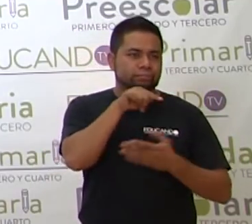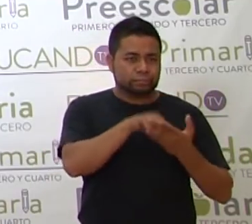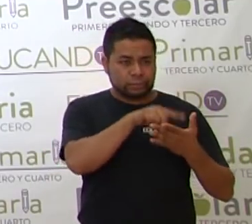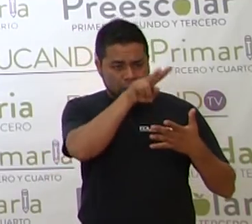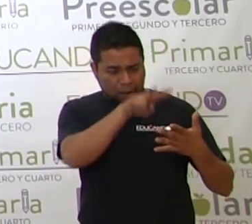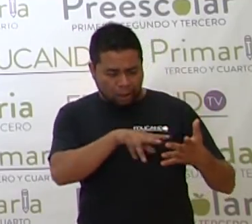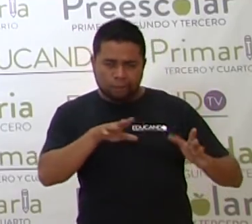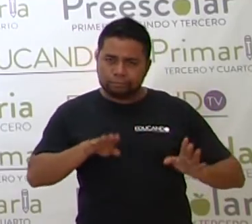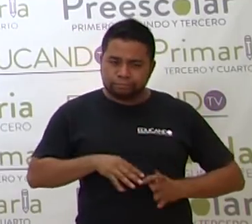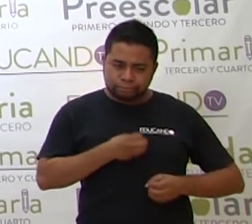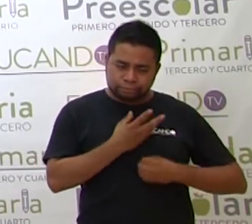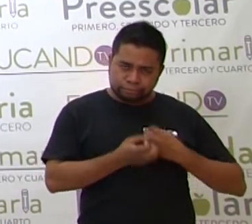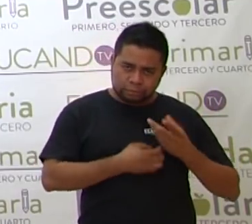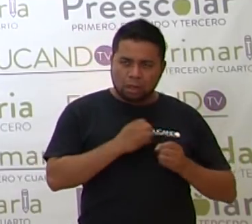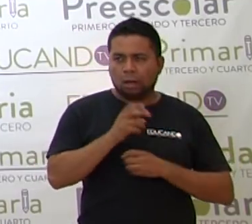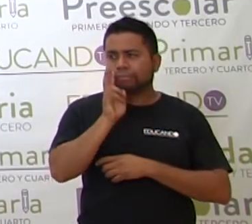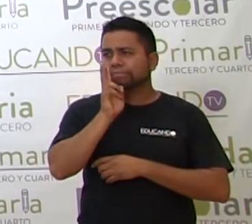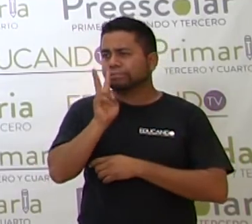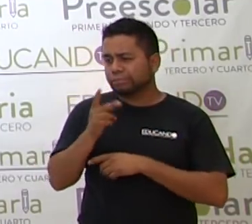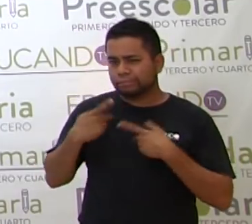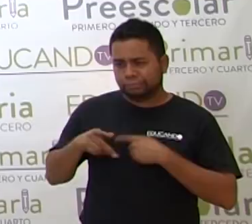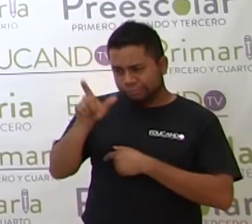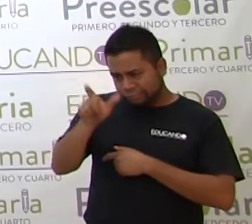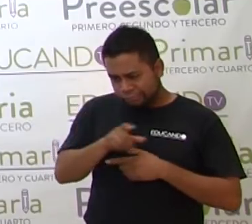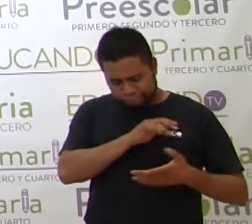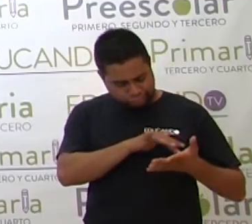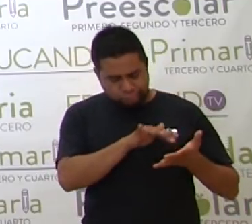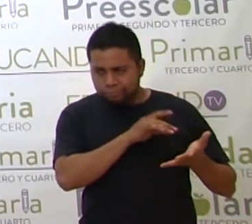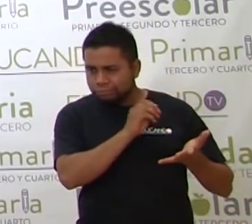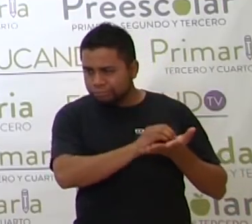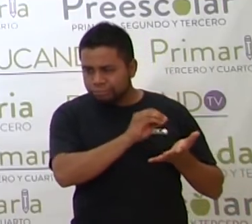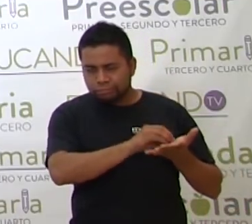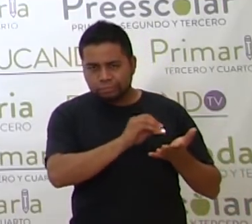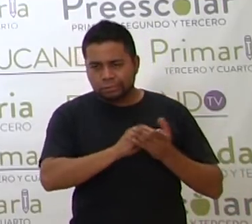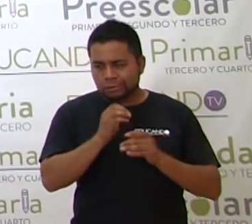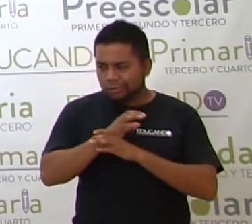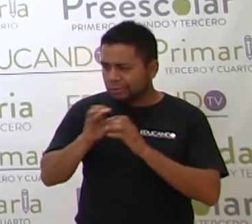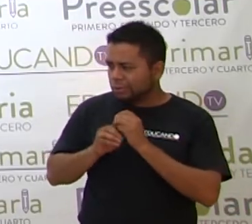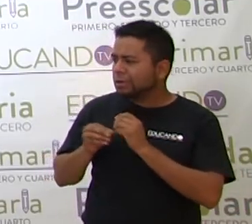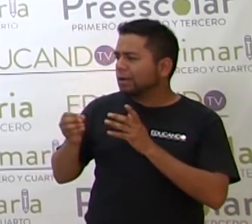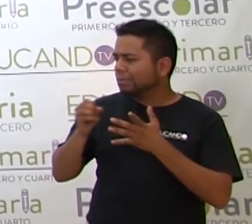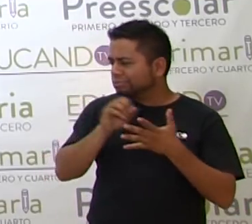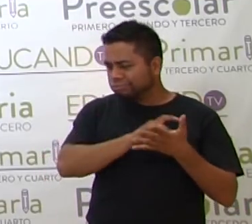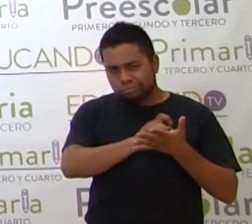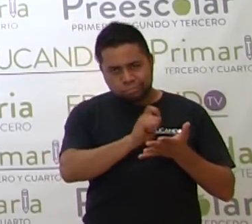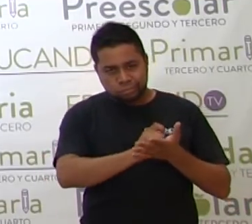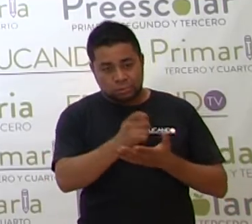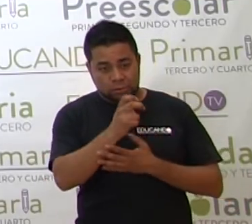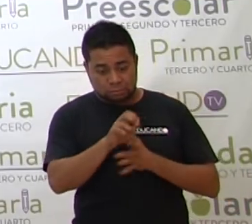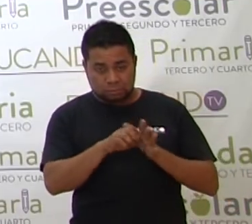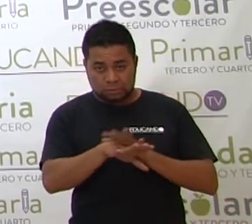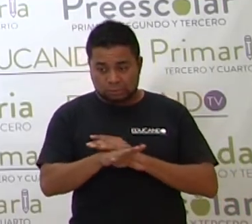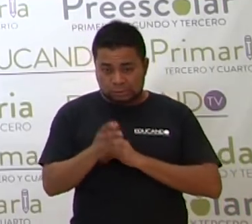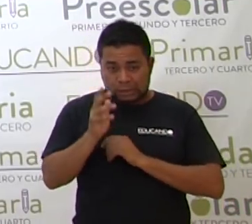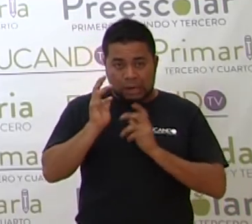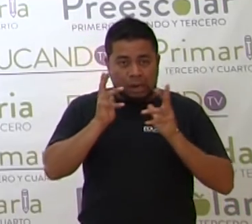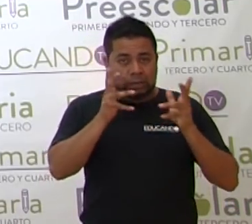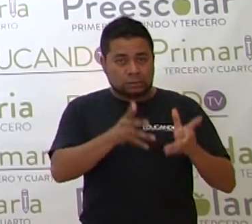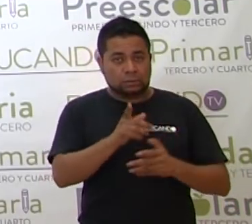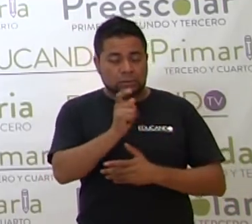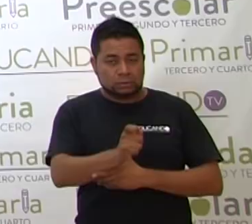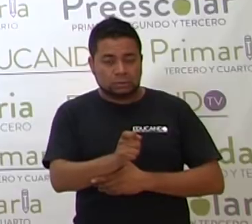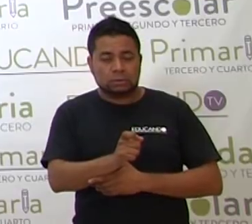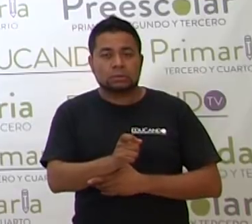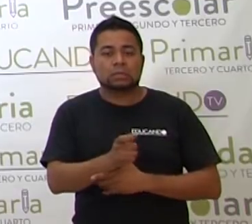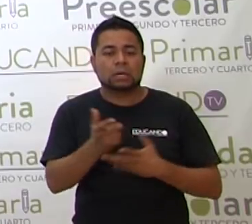o estemos observando de una persona o de una cosa, esto que ya tenemos acá en este texto,